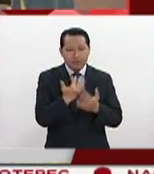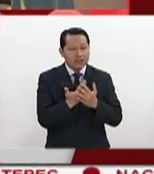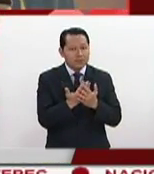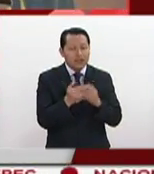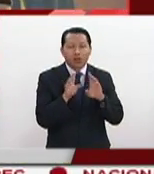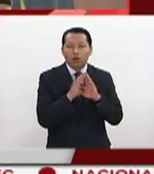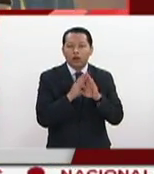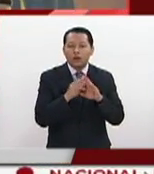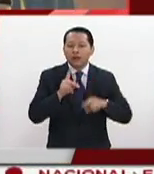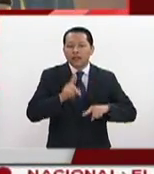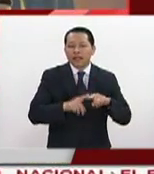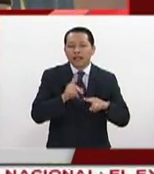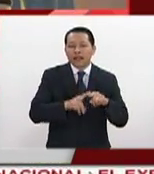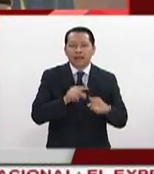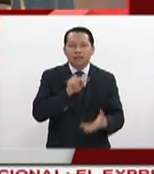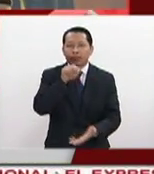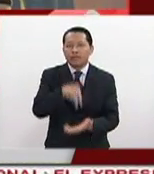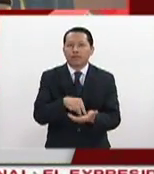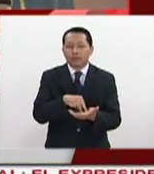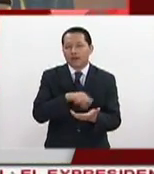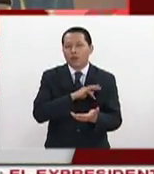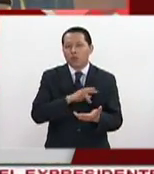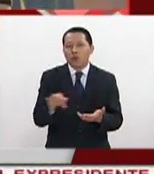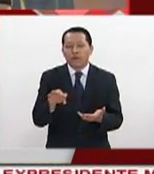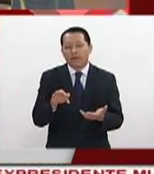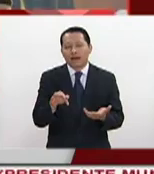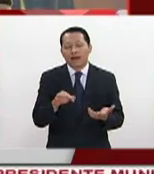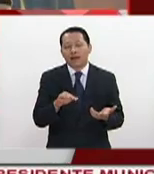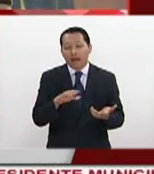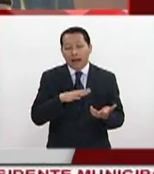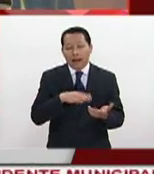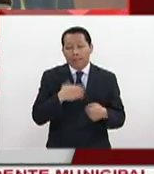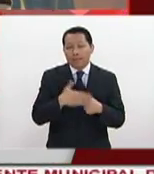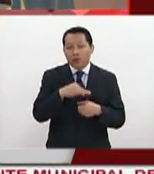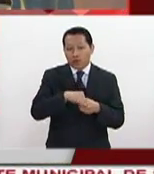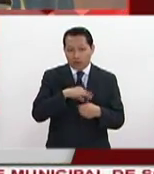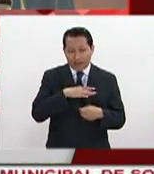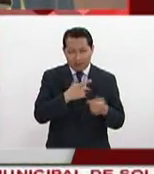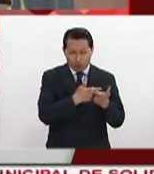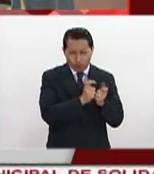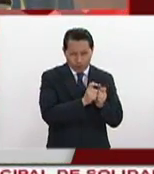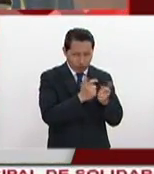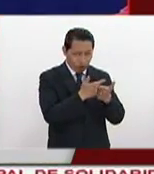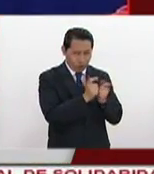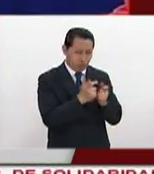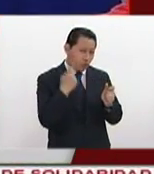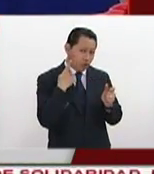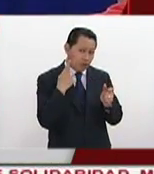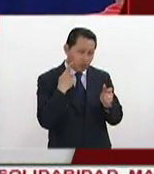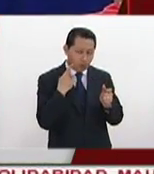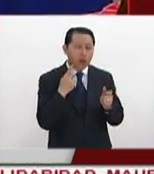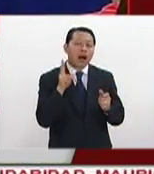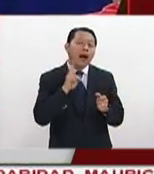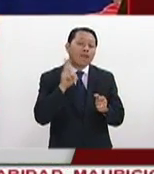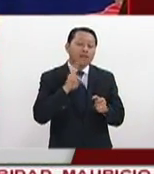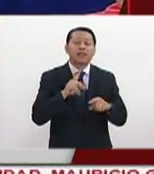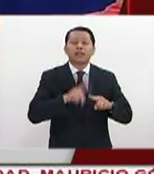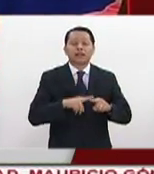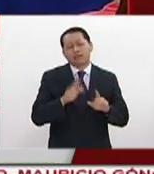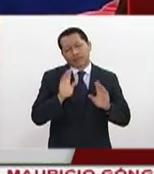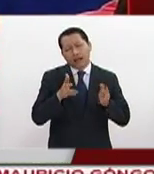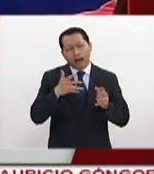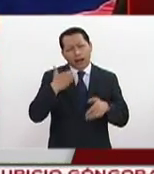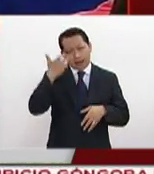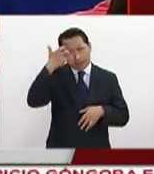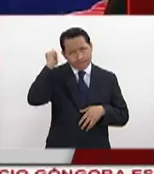ver quién se presenta en las elecciones por parte de la oposición. Ya hay candidatos que, bueno,